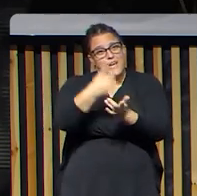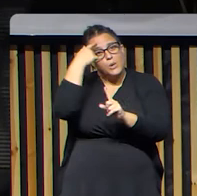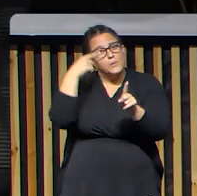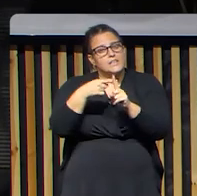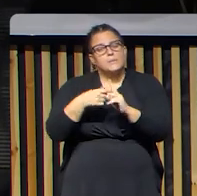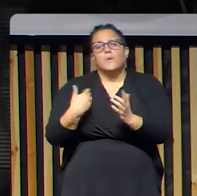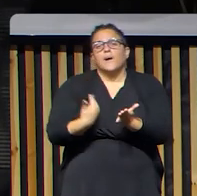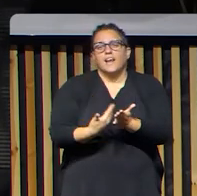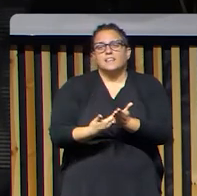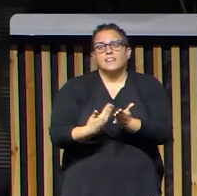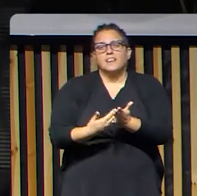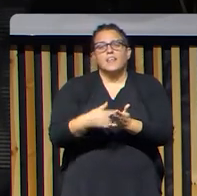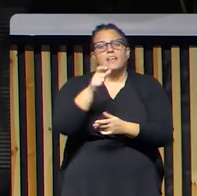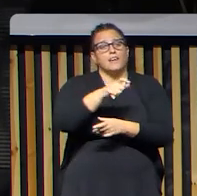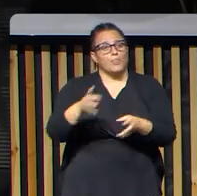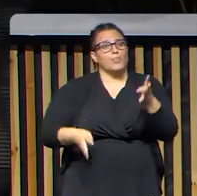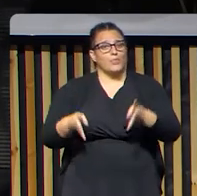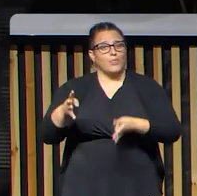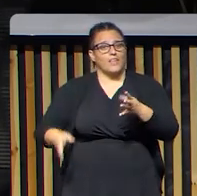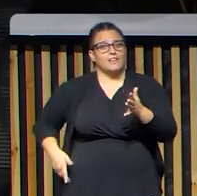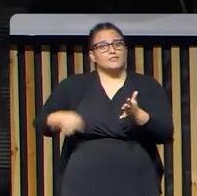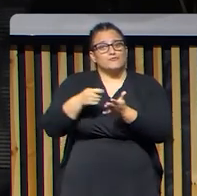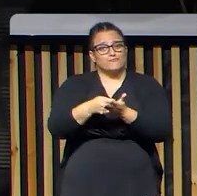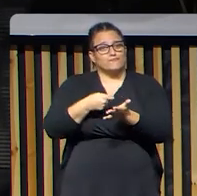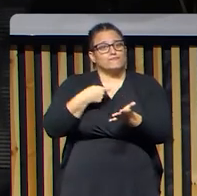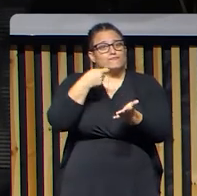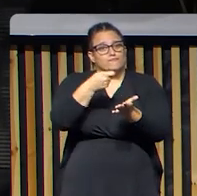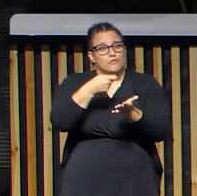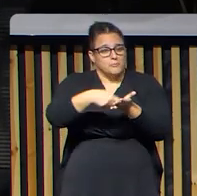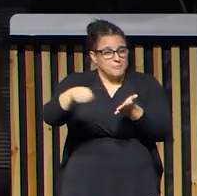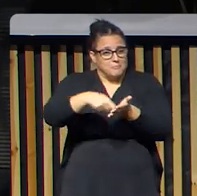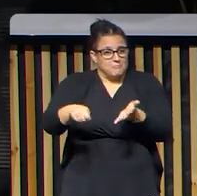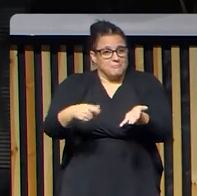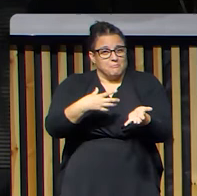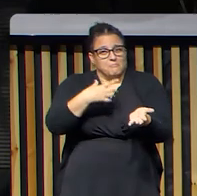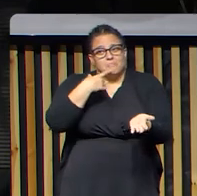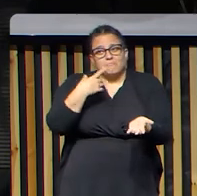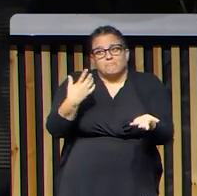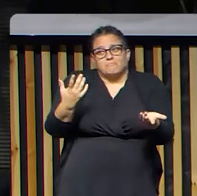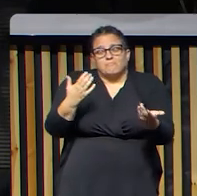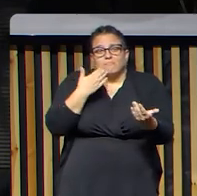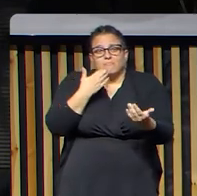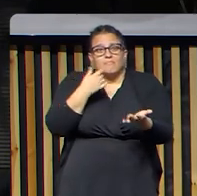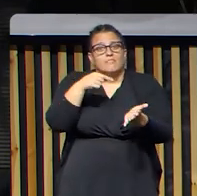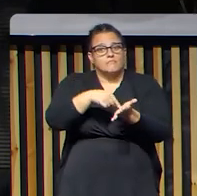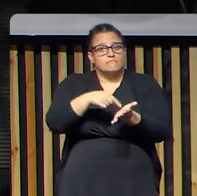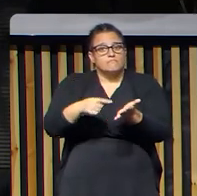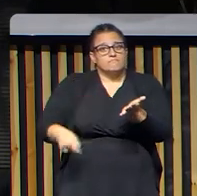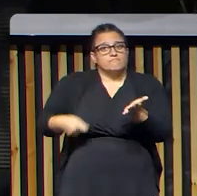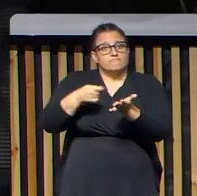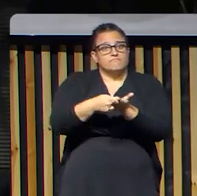que es sus ciudadanos Y ciudadanas seguirán pensando que los tributos merecen la pena porque